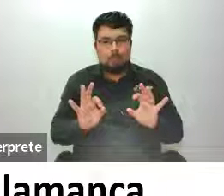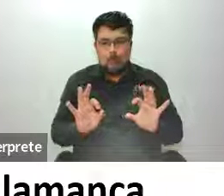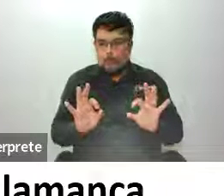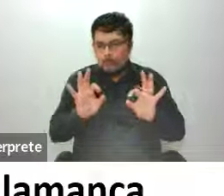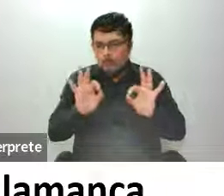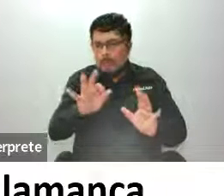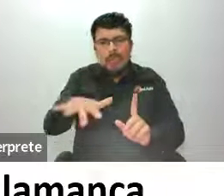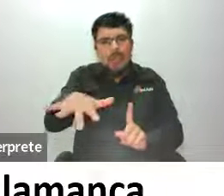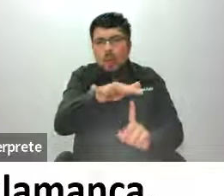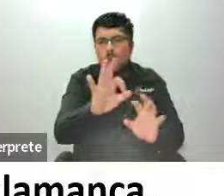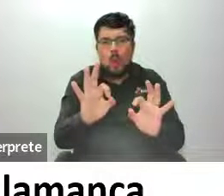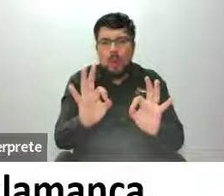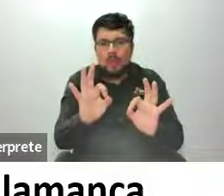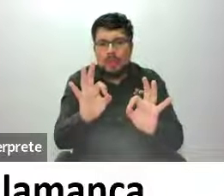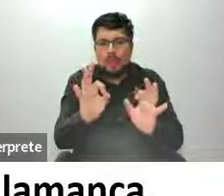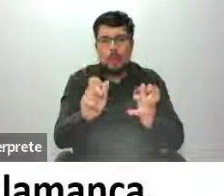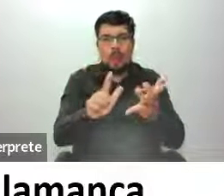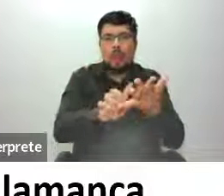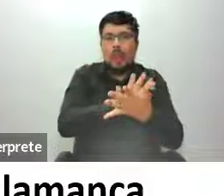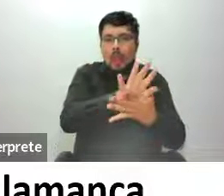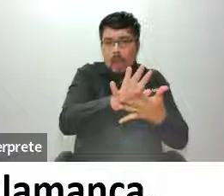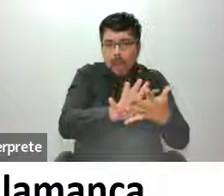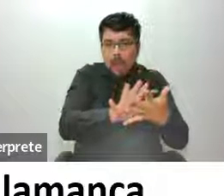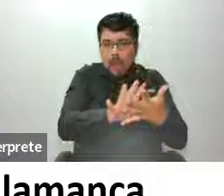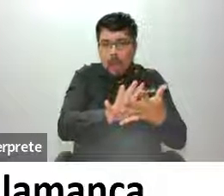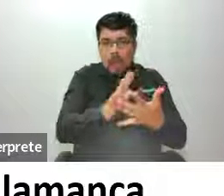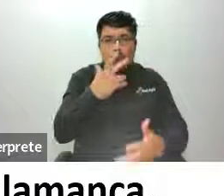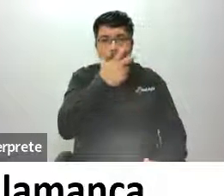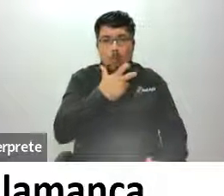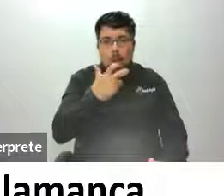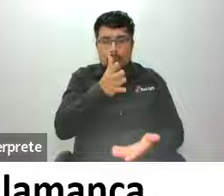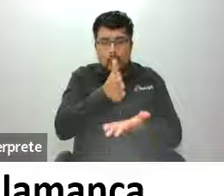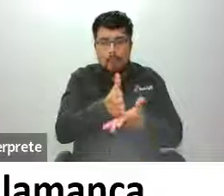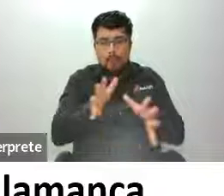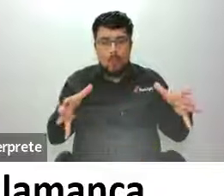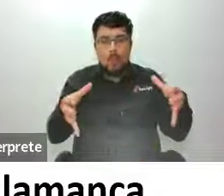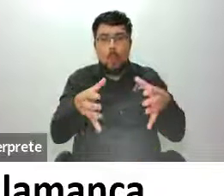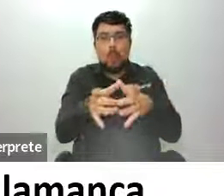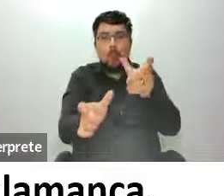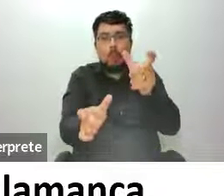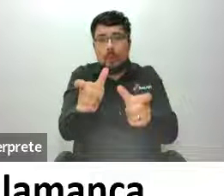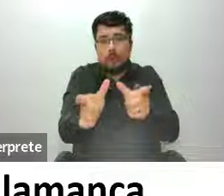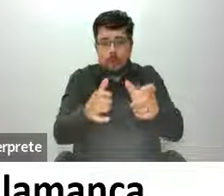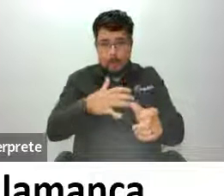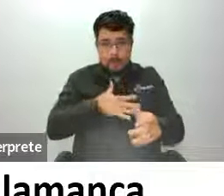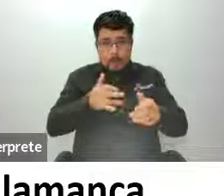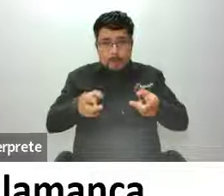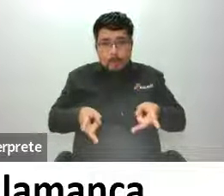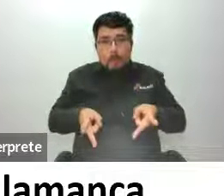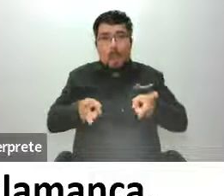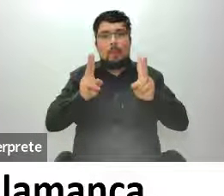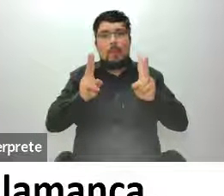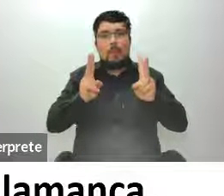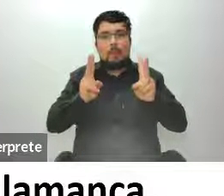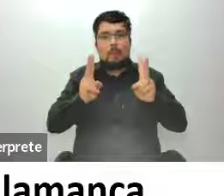una, un grupo de personas que me permite eh, tener y enriquecerme con